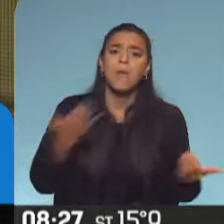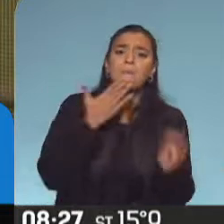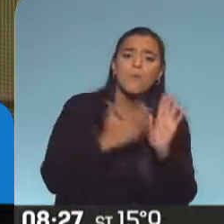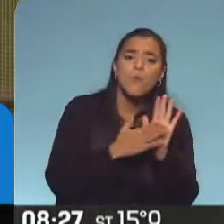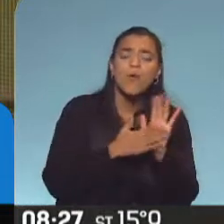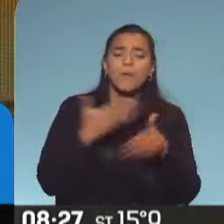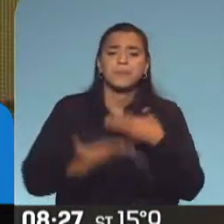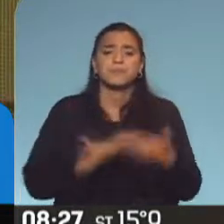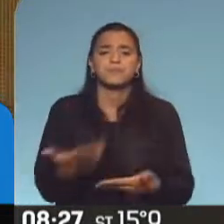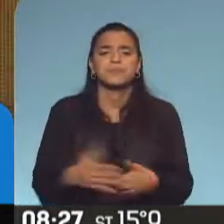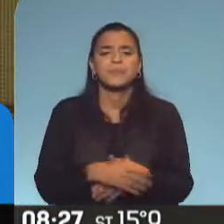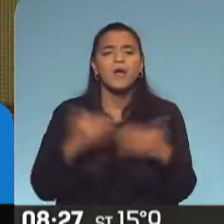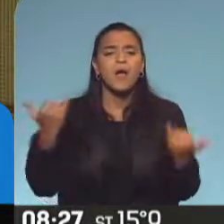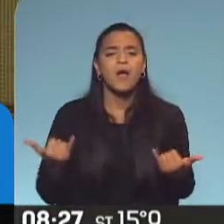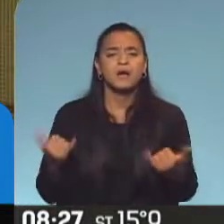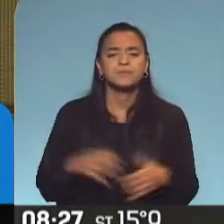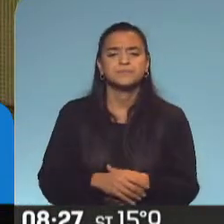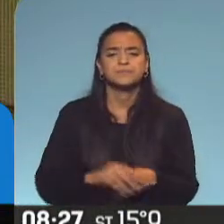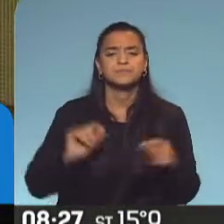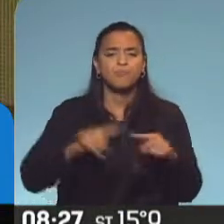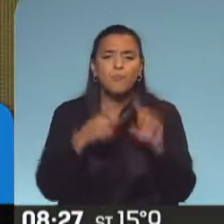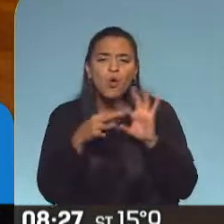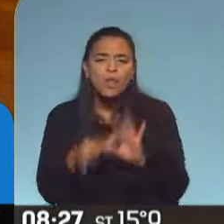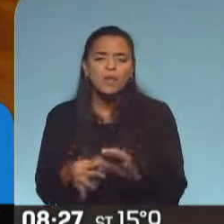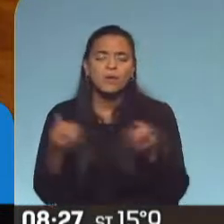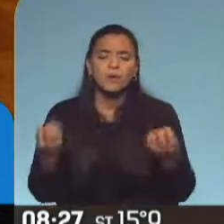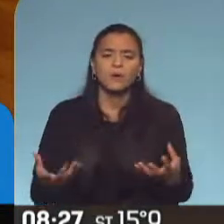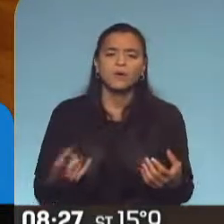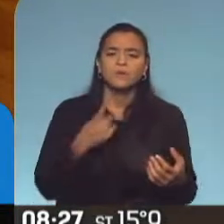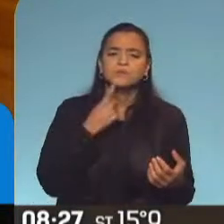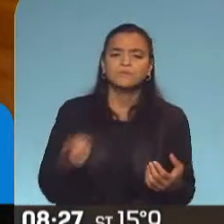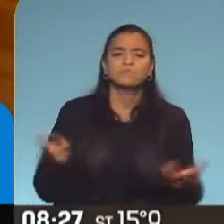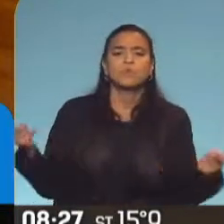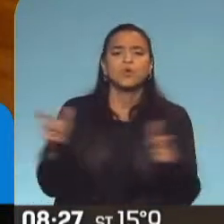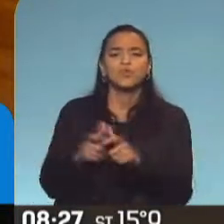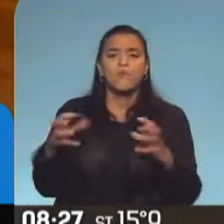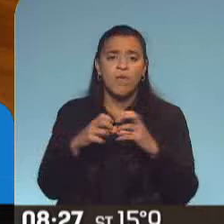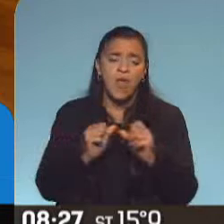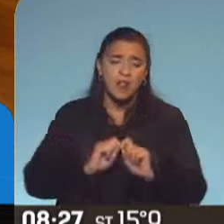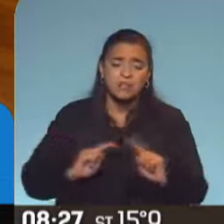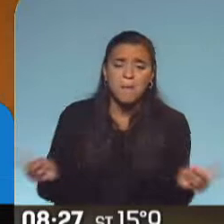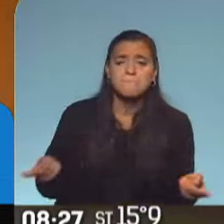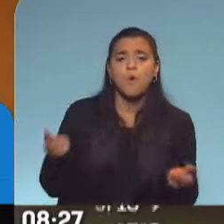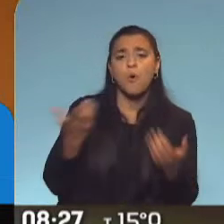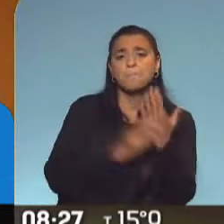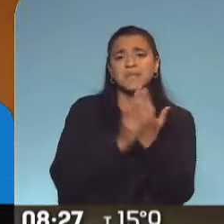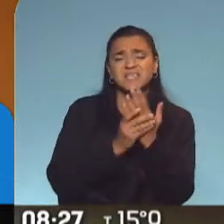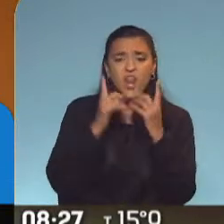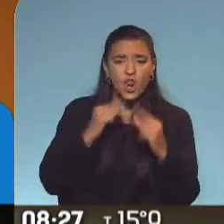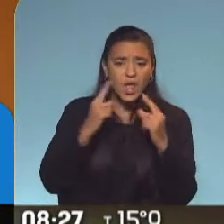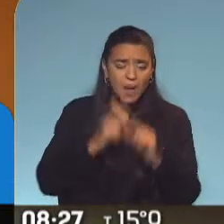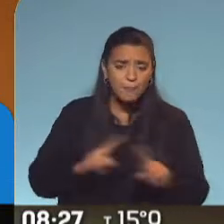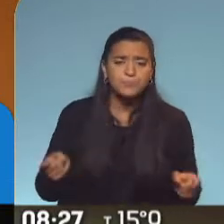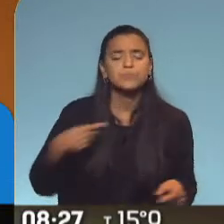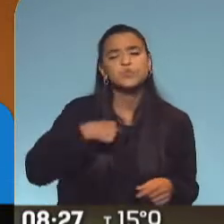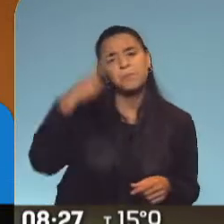y error. Y digo, ¿hay alguna interpretación política detrás? Digo, porque no se planteó en el Consejo Federal, tampoco hubo un reclamo al Ministerio. Yo creo que por momentos